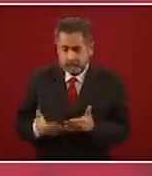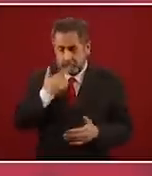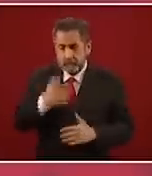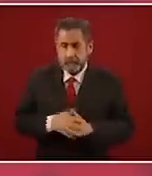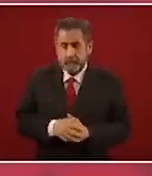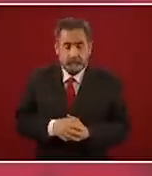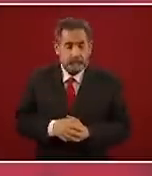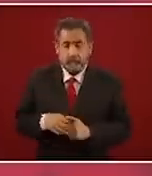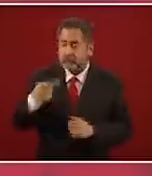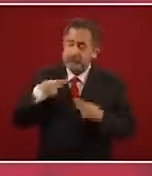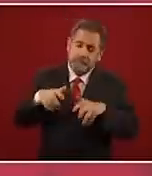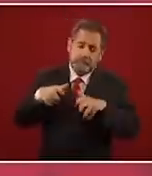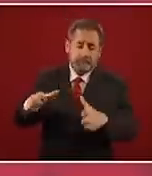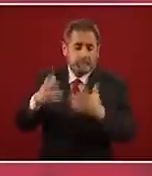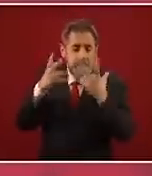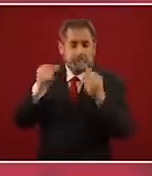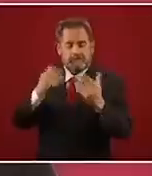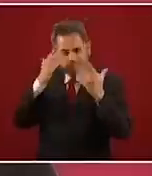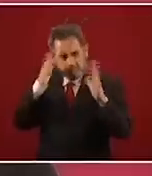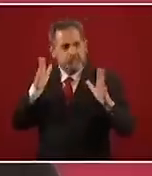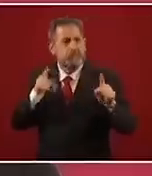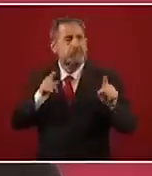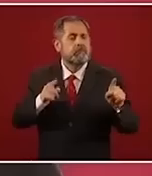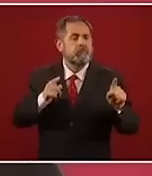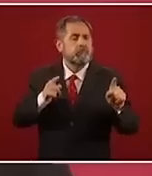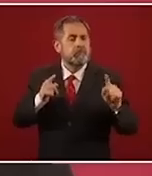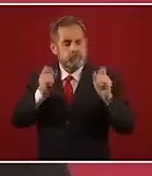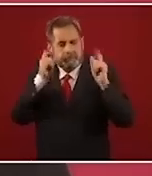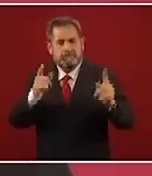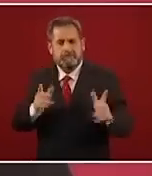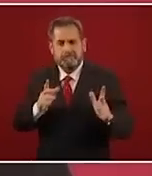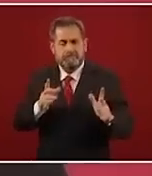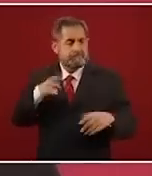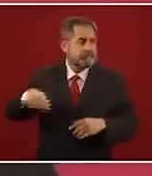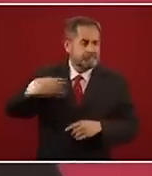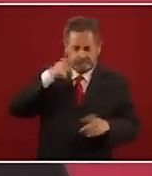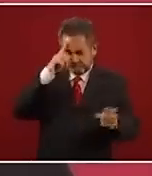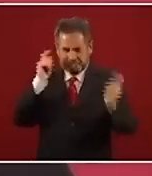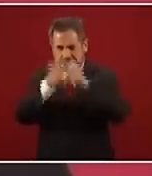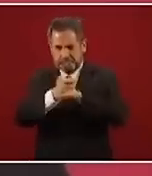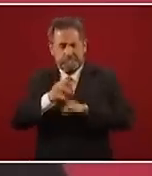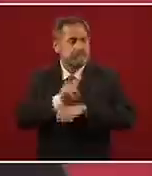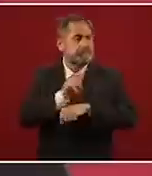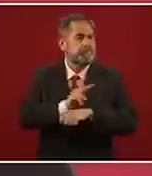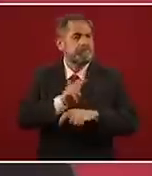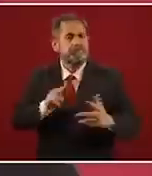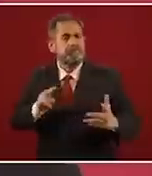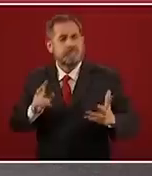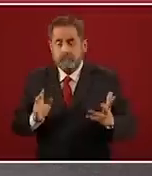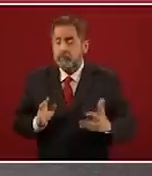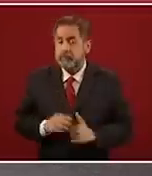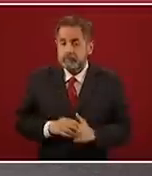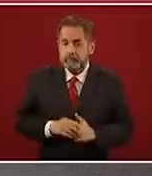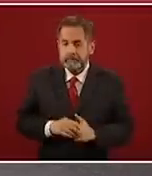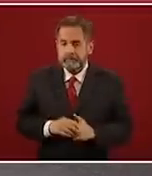Es un gran despertar de las conciencias, un cambio completo de mentalidad. Y